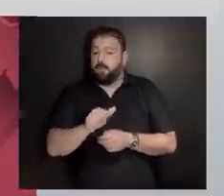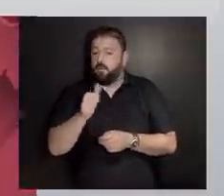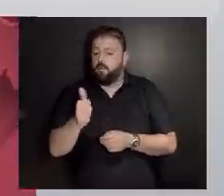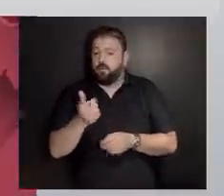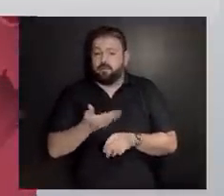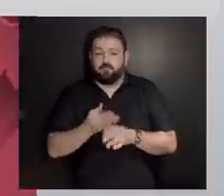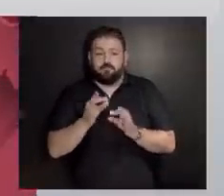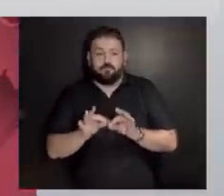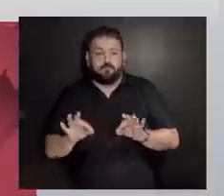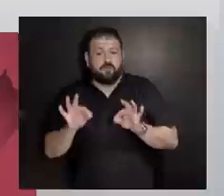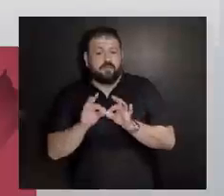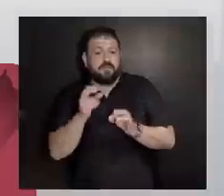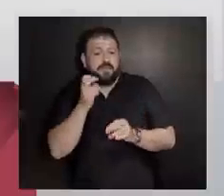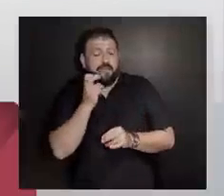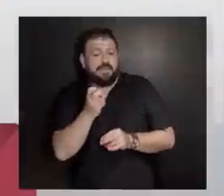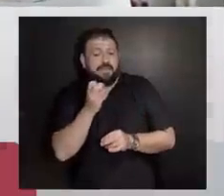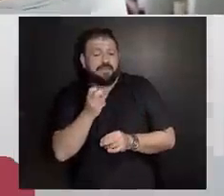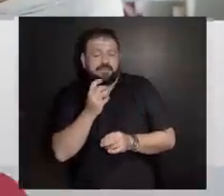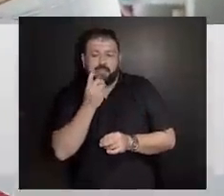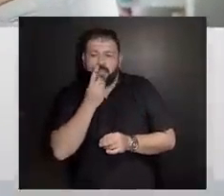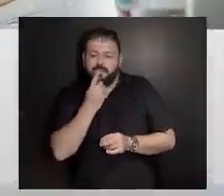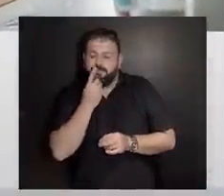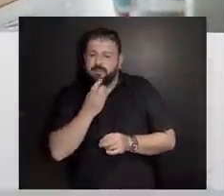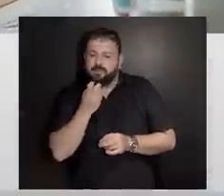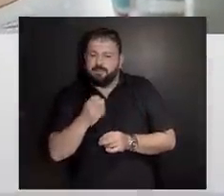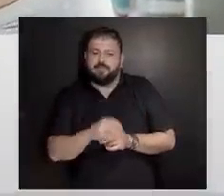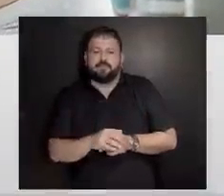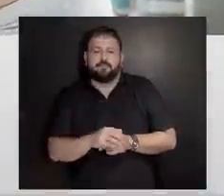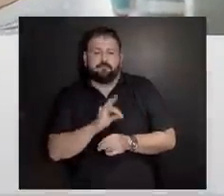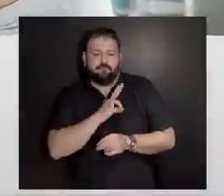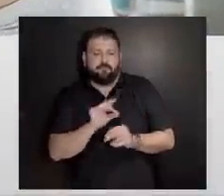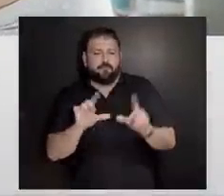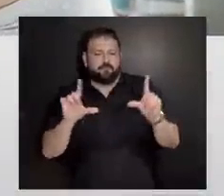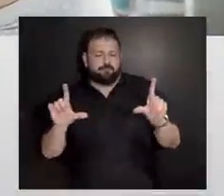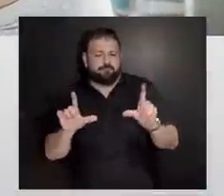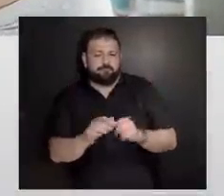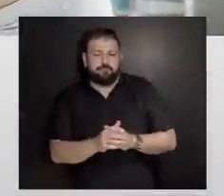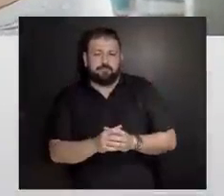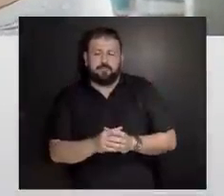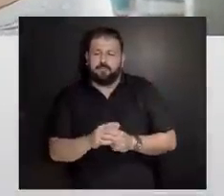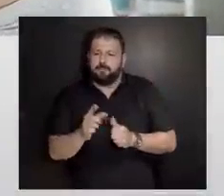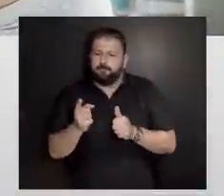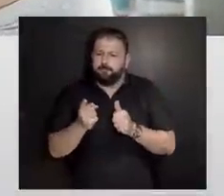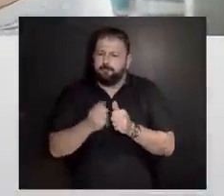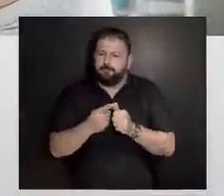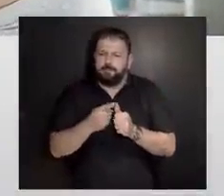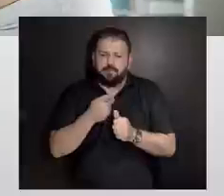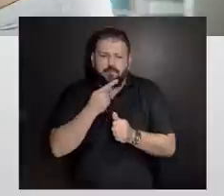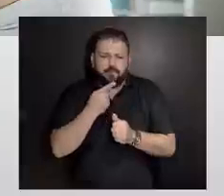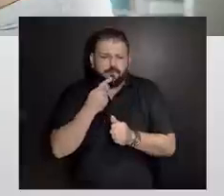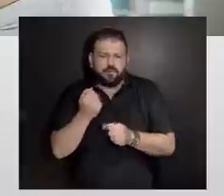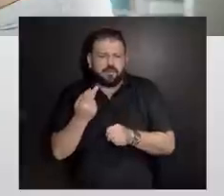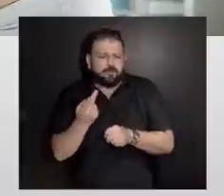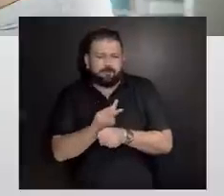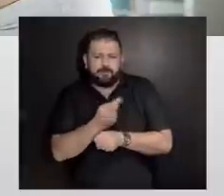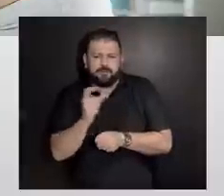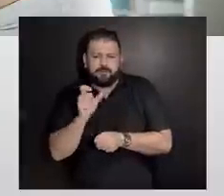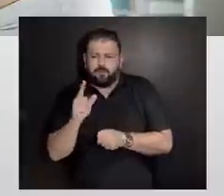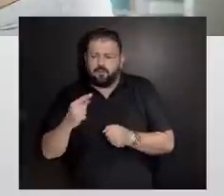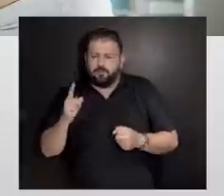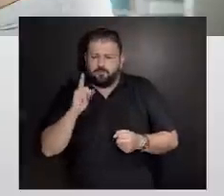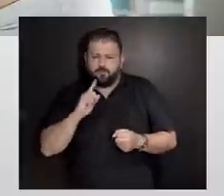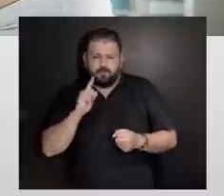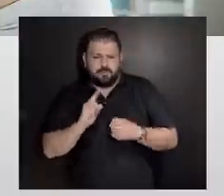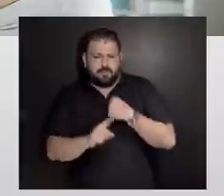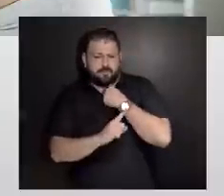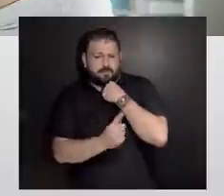importante es esta diabetes gestacional. Y si nos ayudan, gracias. Primero vamos a hablar de qué pasa en el embarazo, que esto es muy